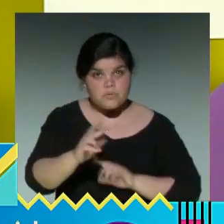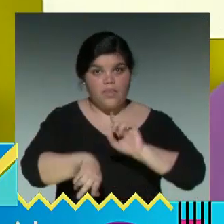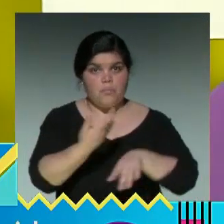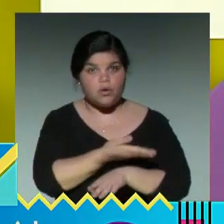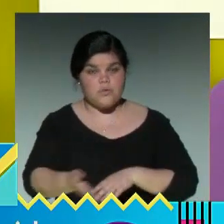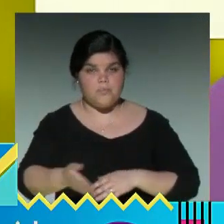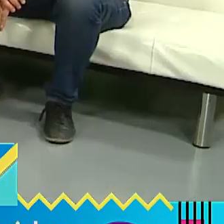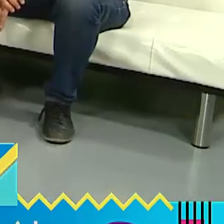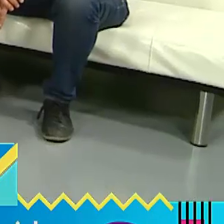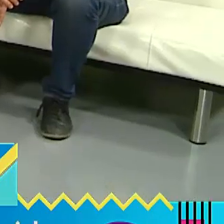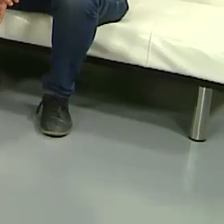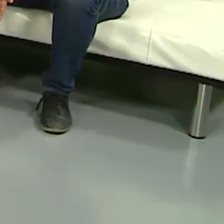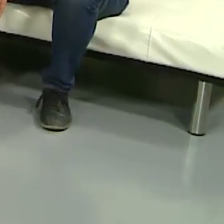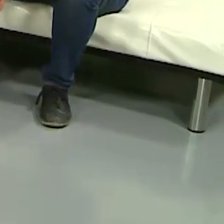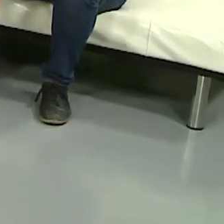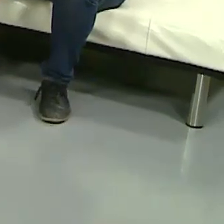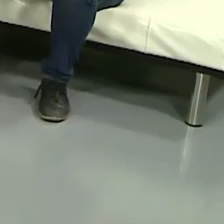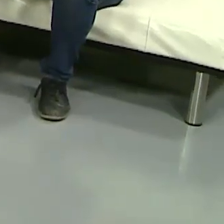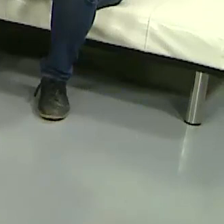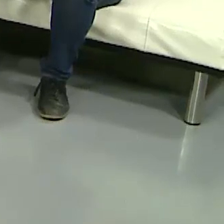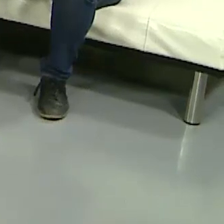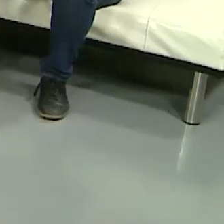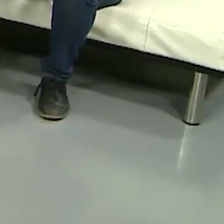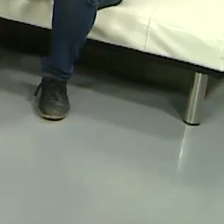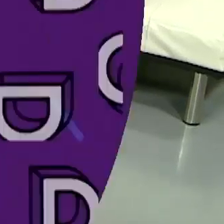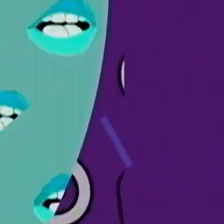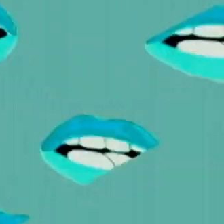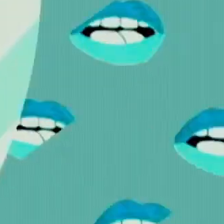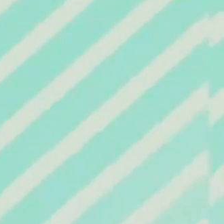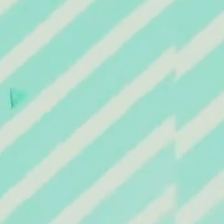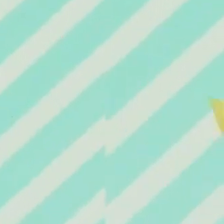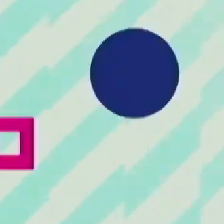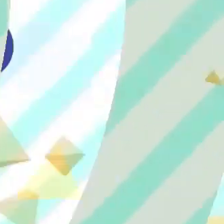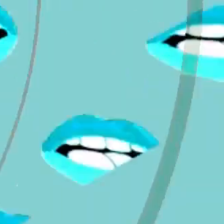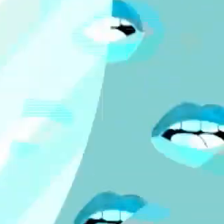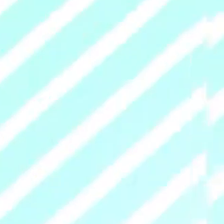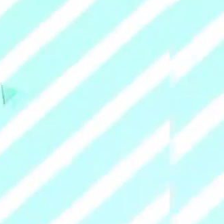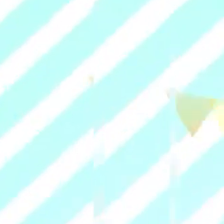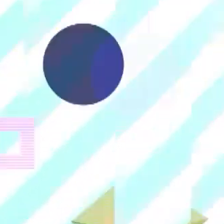enseguida continuamos con más.